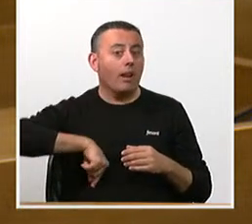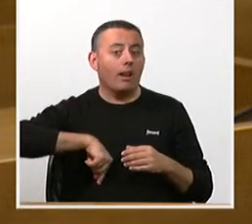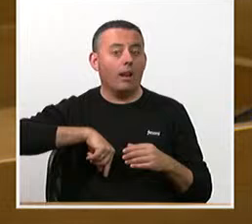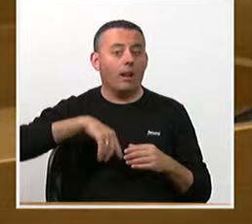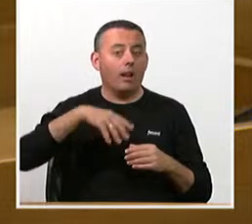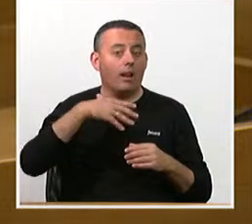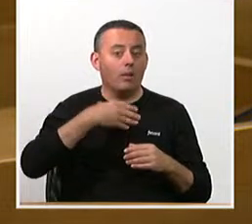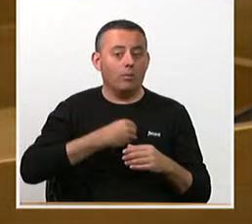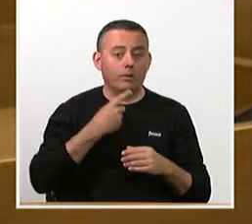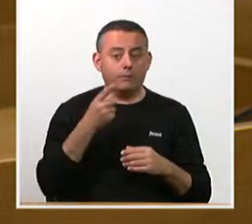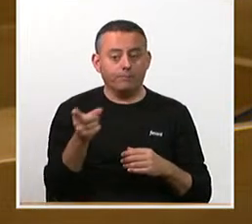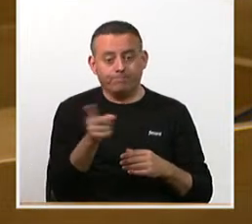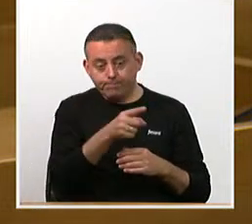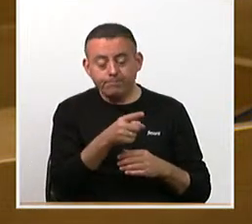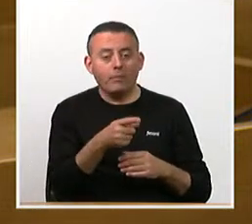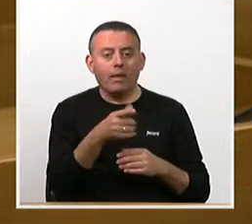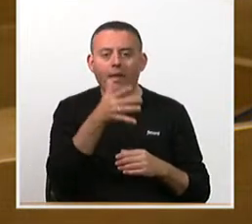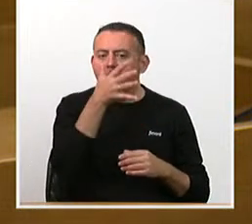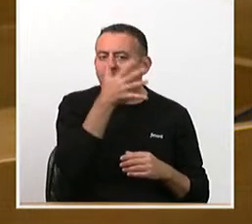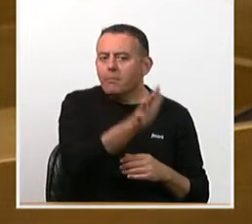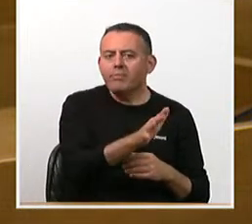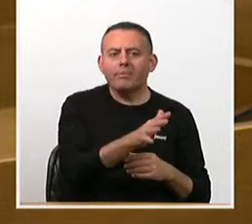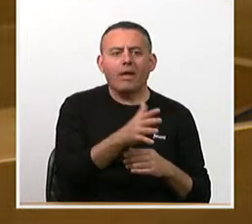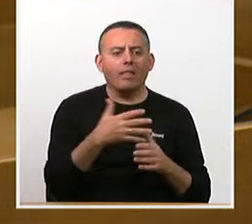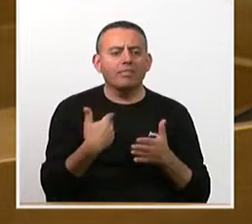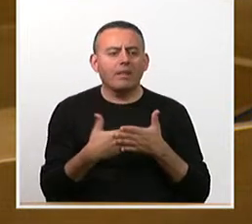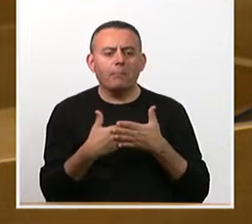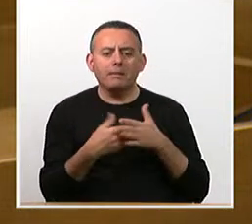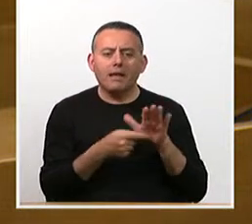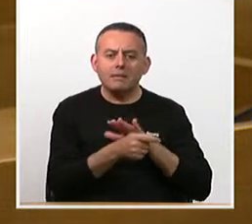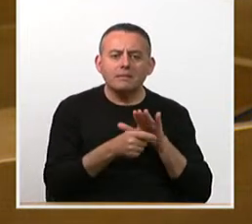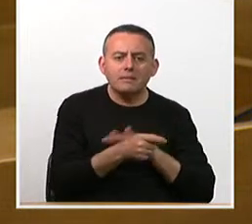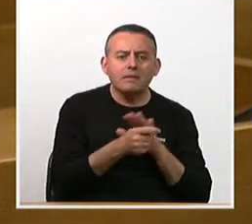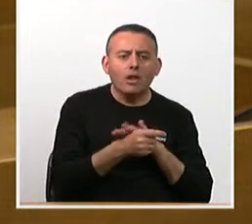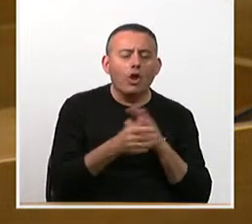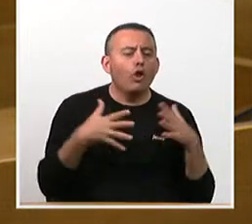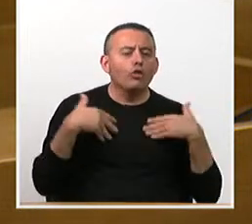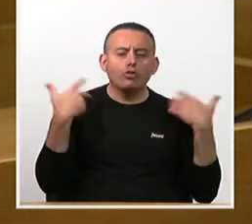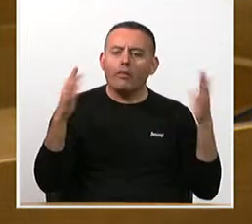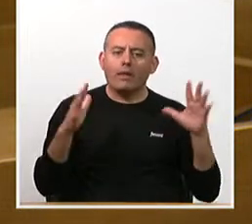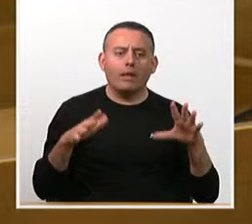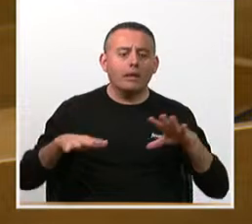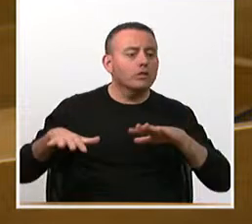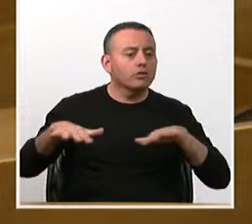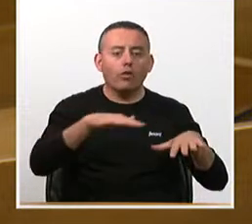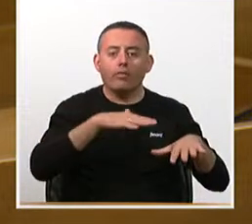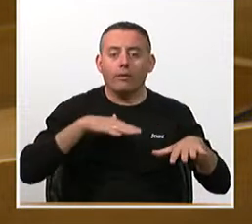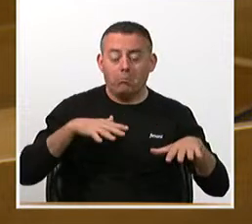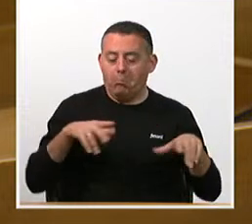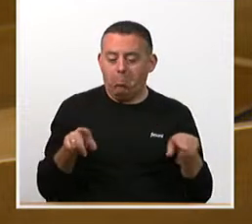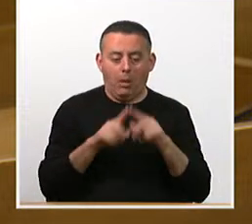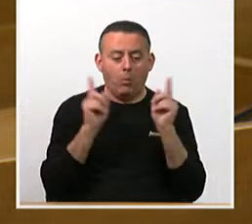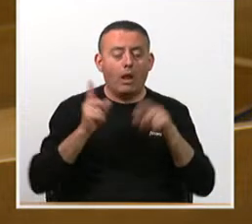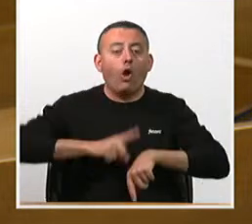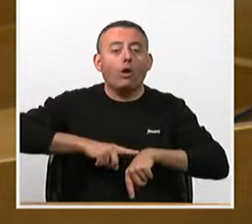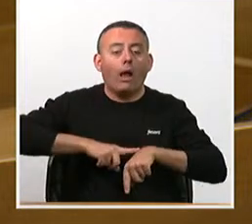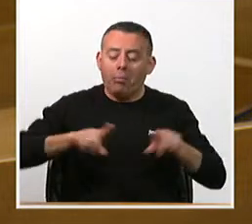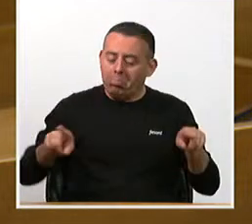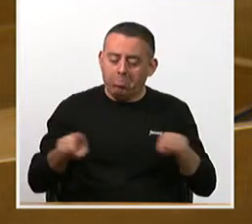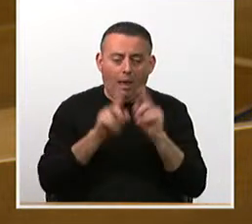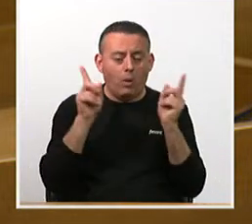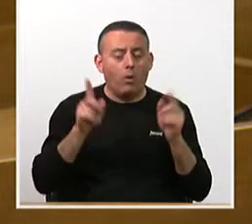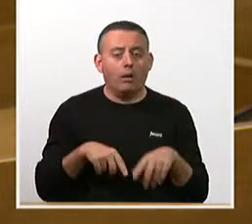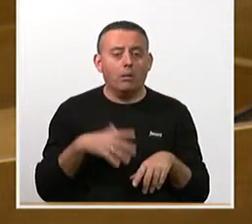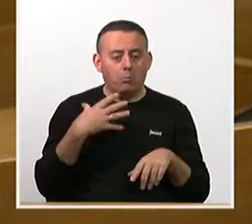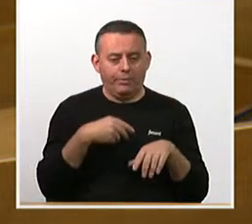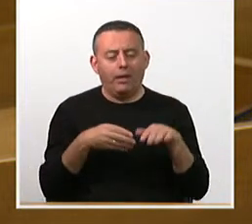judiciales desde cualquier lugar y en cualquier momento eliminando barreras geográficas y horarias y garantizando